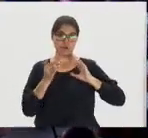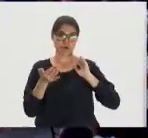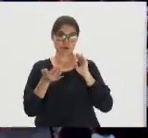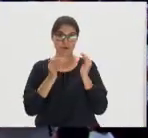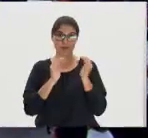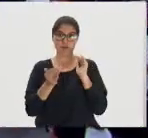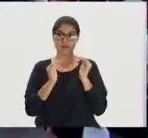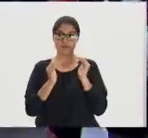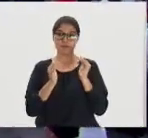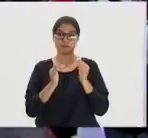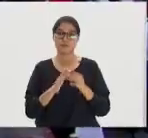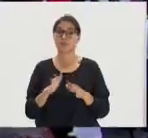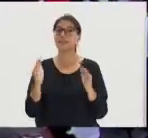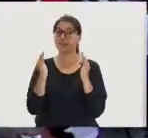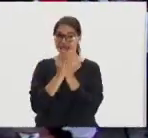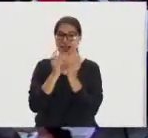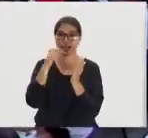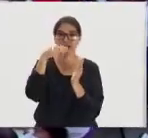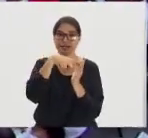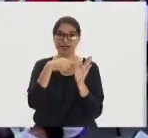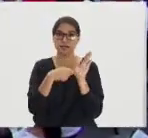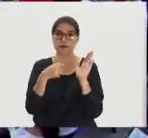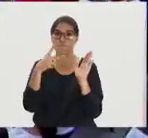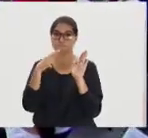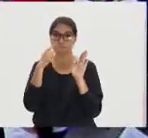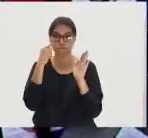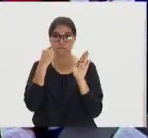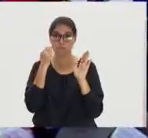Eso dice la Biblia. Y lo puedo sustentar.